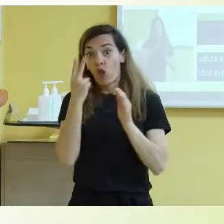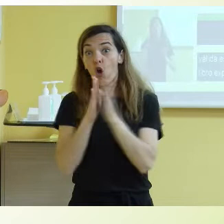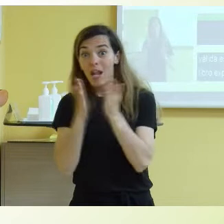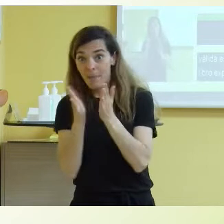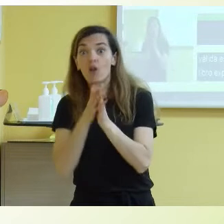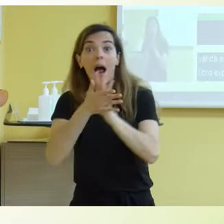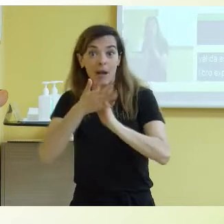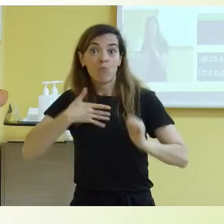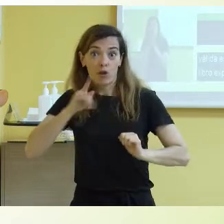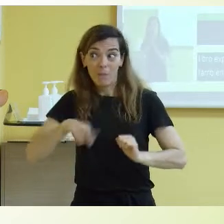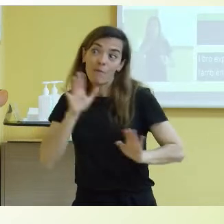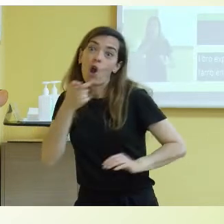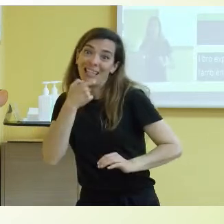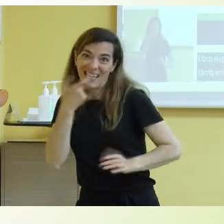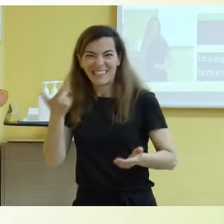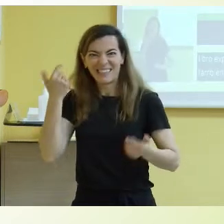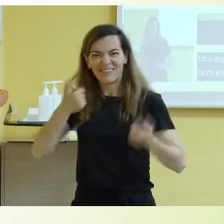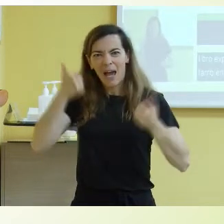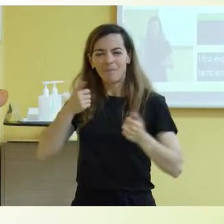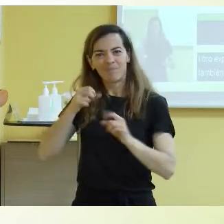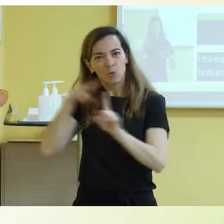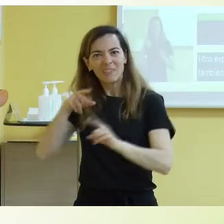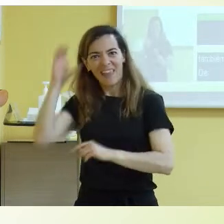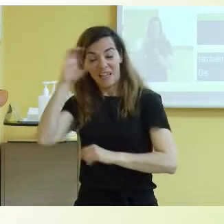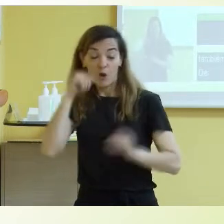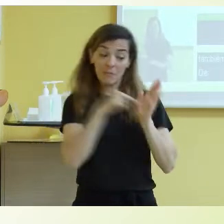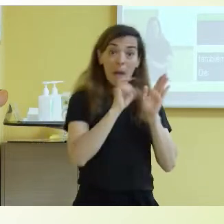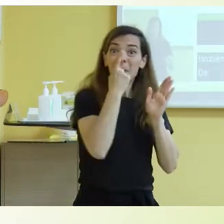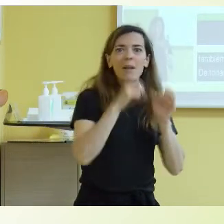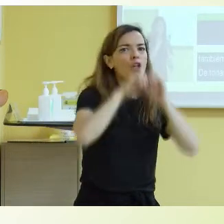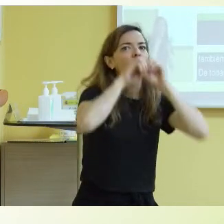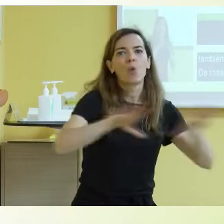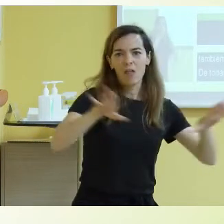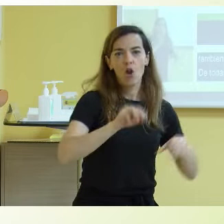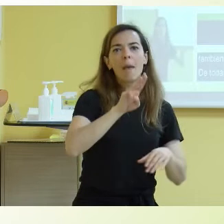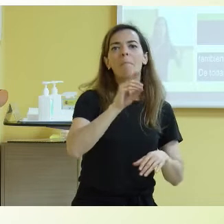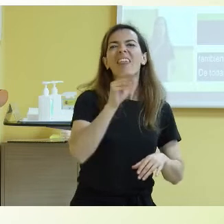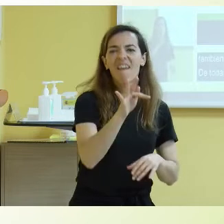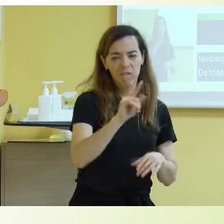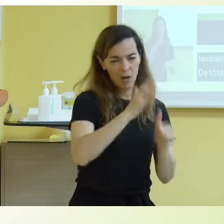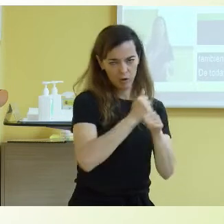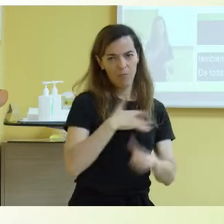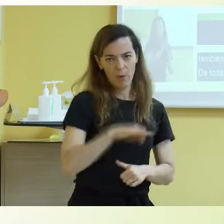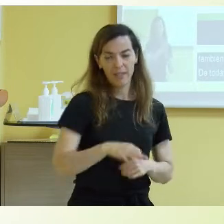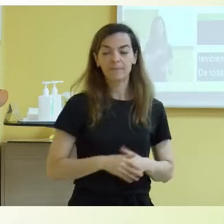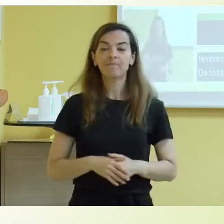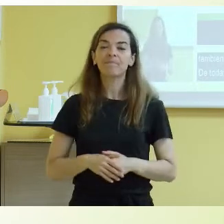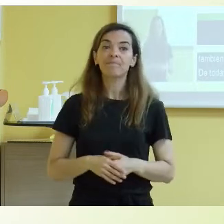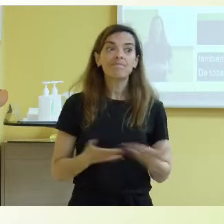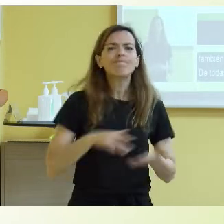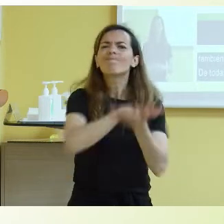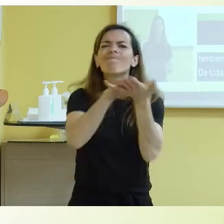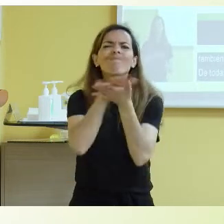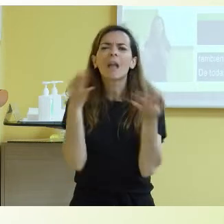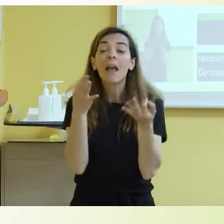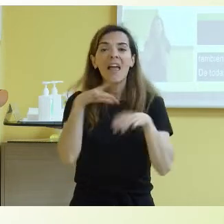son de naturaleza científica, no tiene que ver. Este primero es de divulgación, lo podéis encontrar en PDF. ¿qué es lo que estamos hablando? Estamos